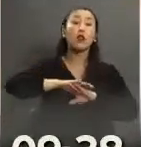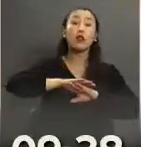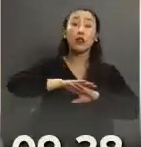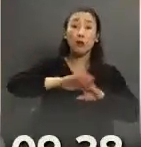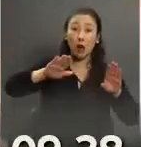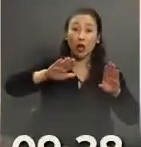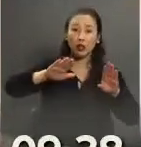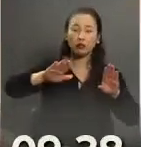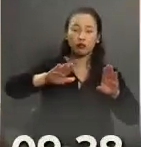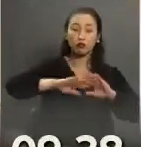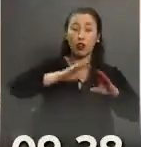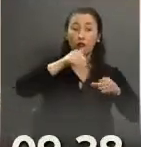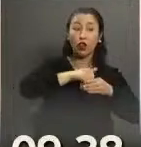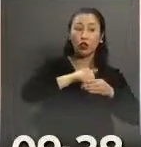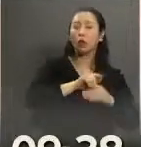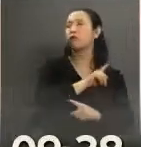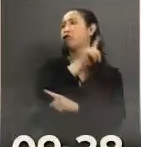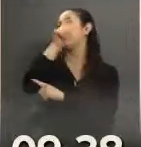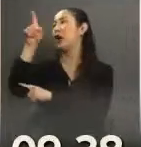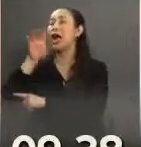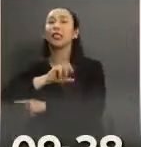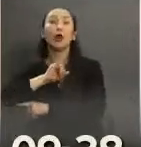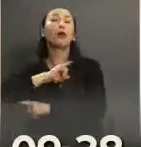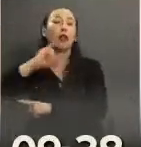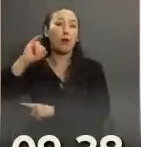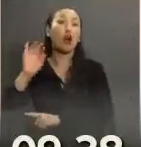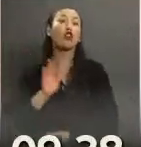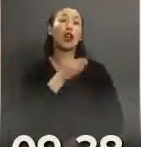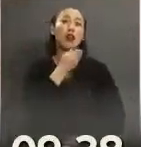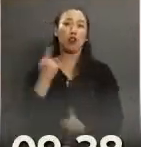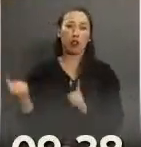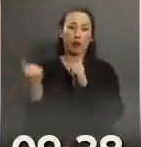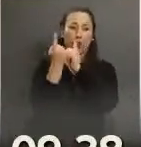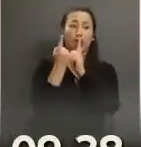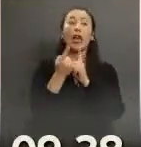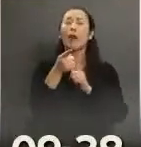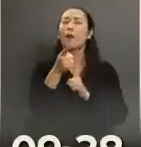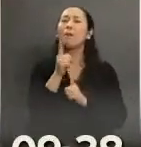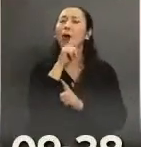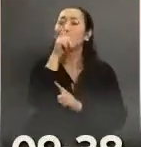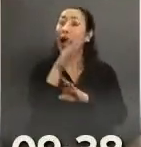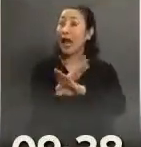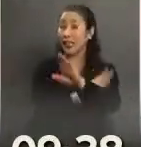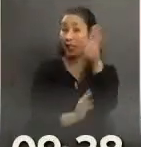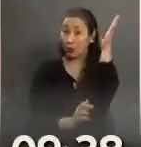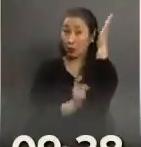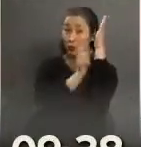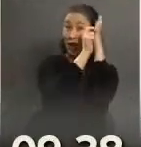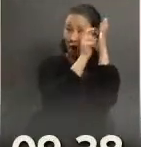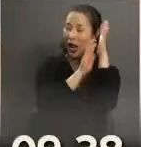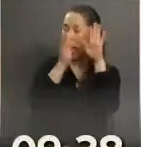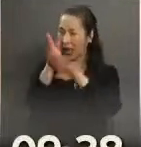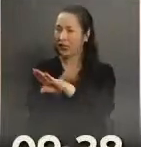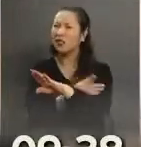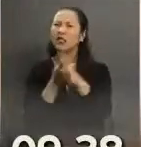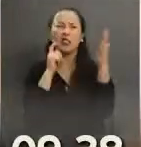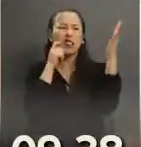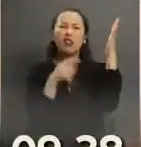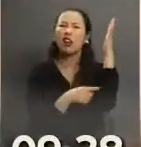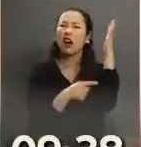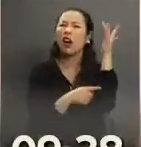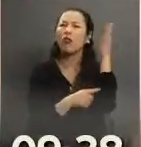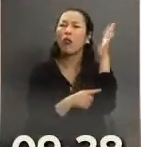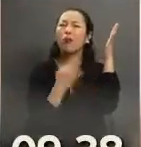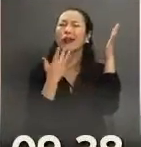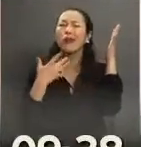espero en Santiago, sí, porque nos tenemos que encontrar con Daniel en algún momento. Antes que te suba al árbol, ¿qué significa el árbol? Porque ha sido el árbol